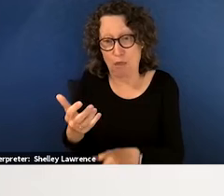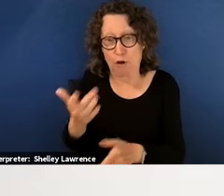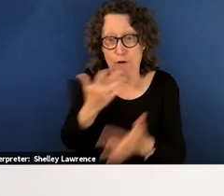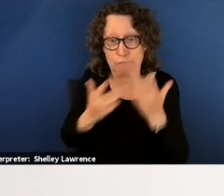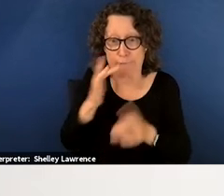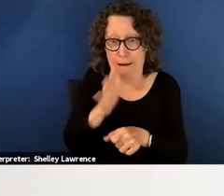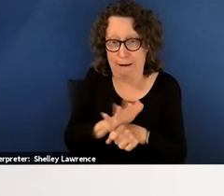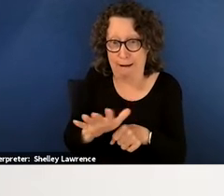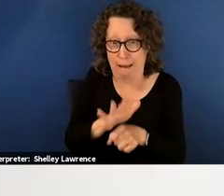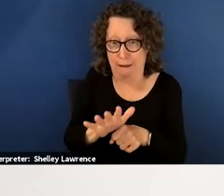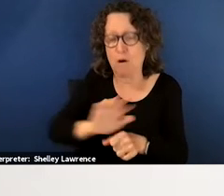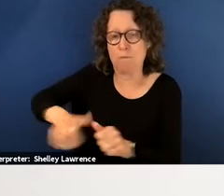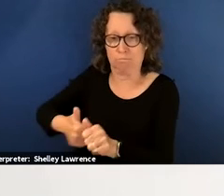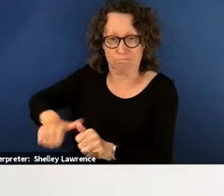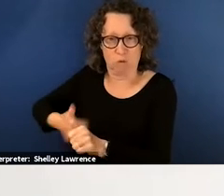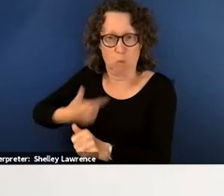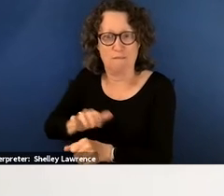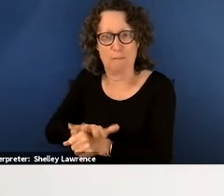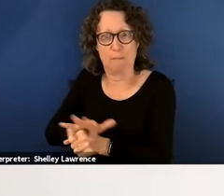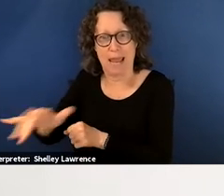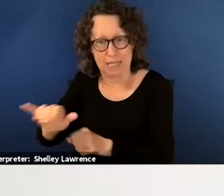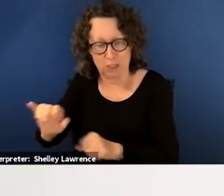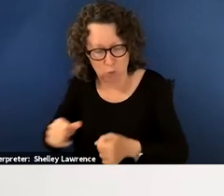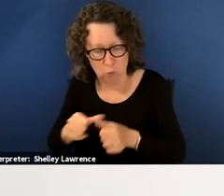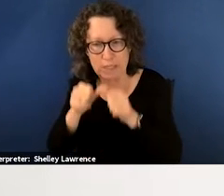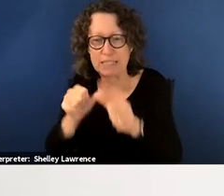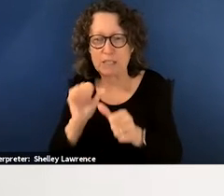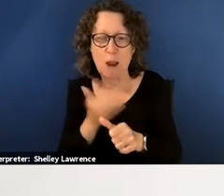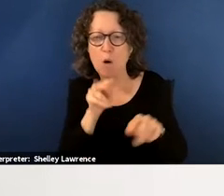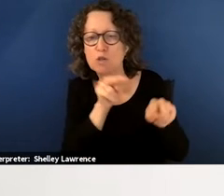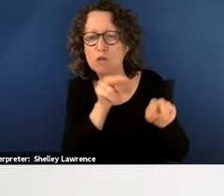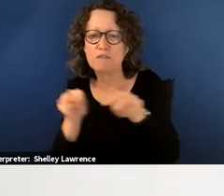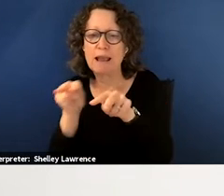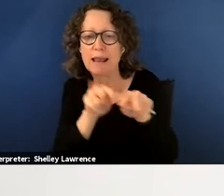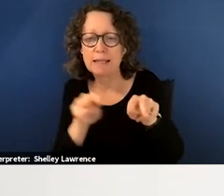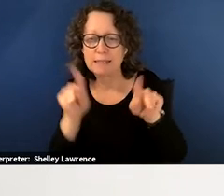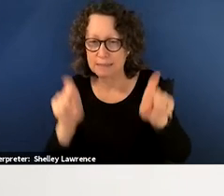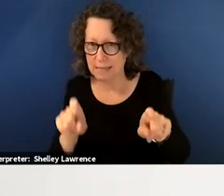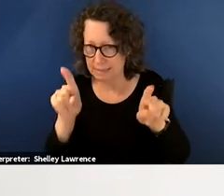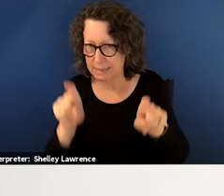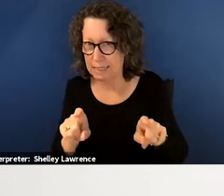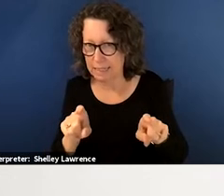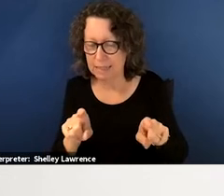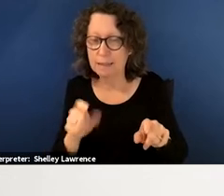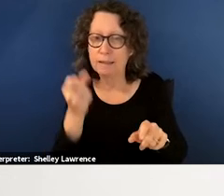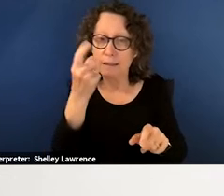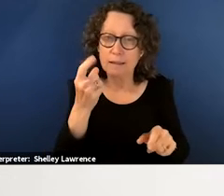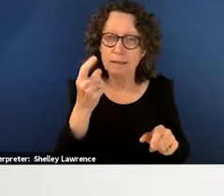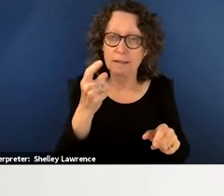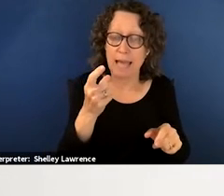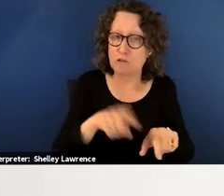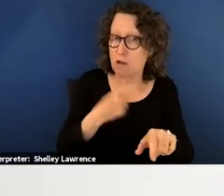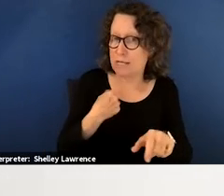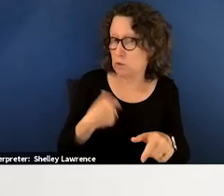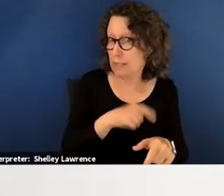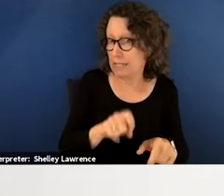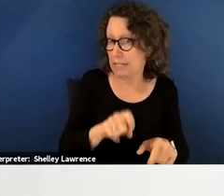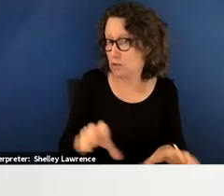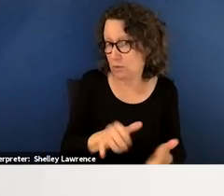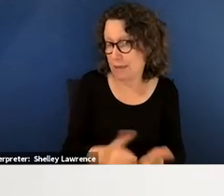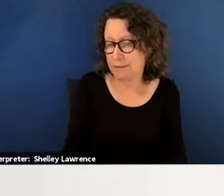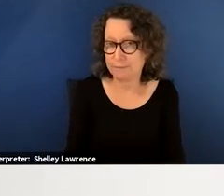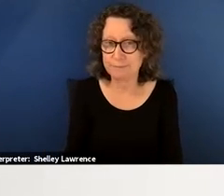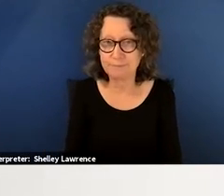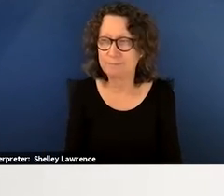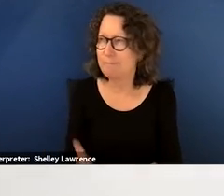Solamente por si acaso hay alguna escasez en el futuro, así para poder continuar haciendo las pruebas de vigilancia todo